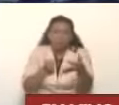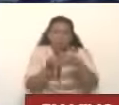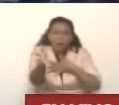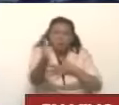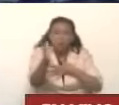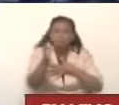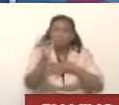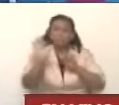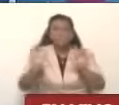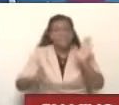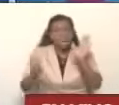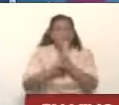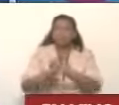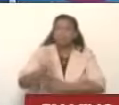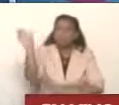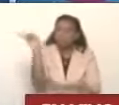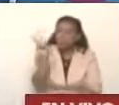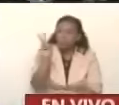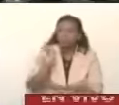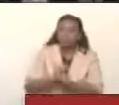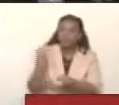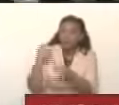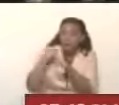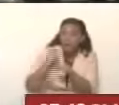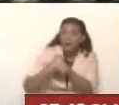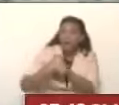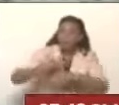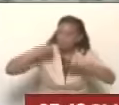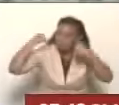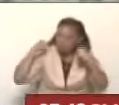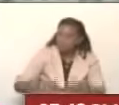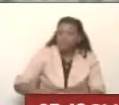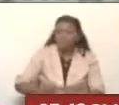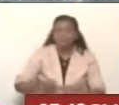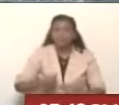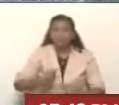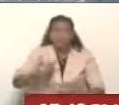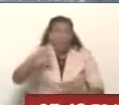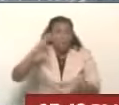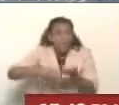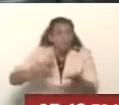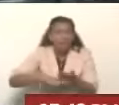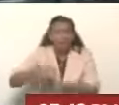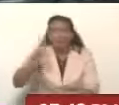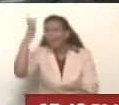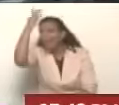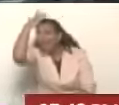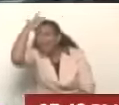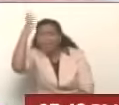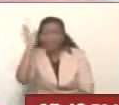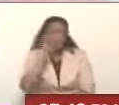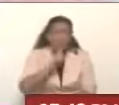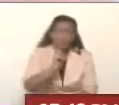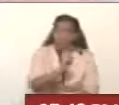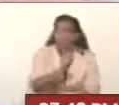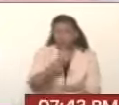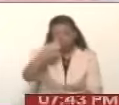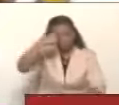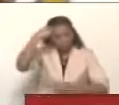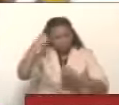Y creer en Venezuela profundamente y trabajar con honestidad absoluta, creyendo en nuestra